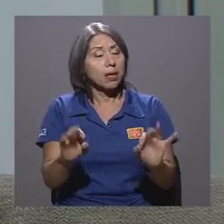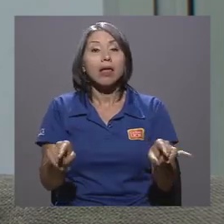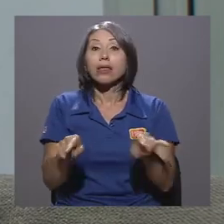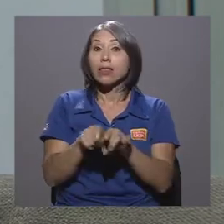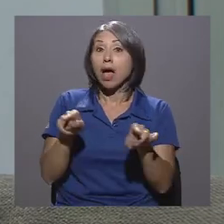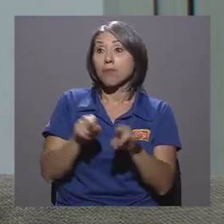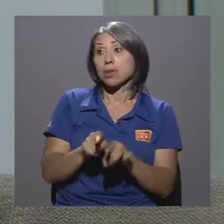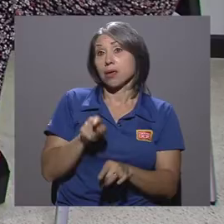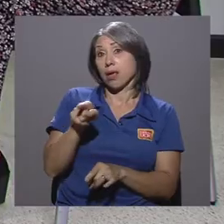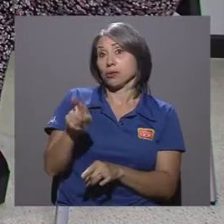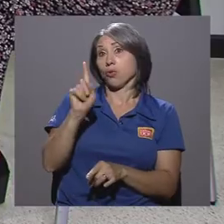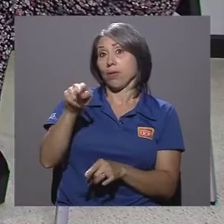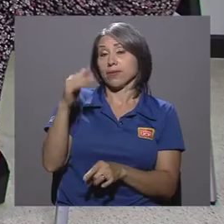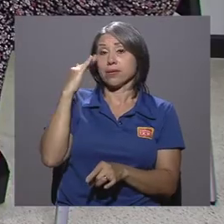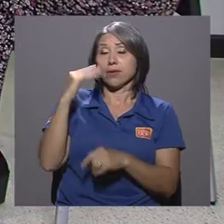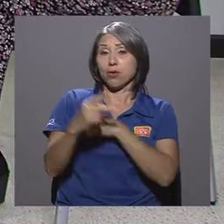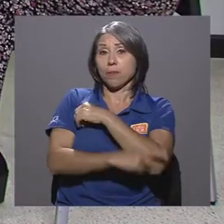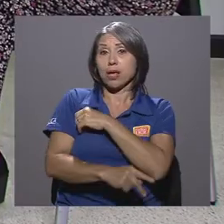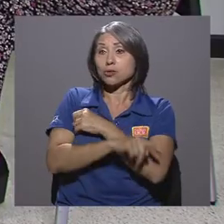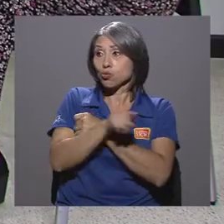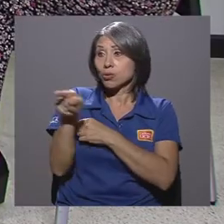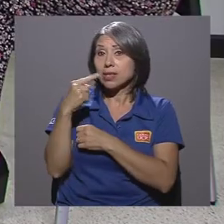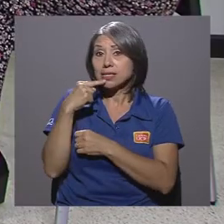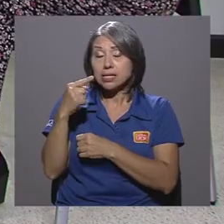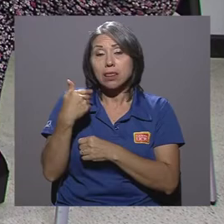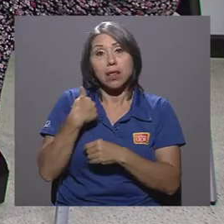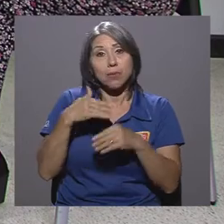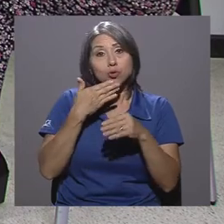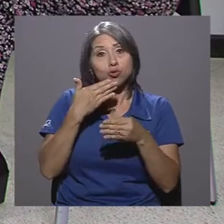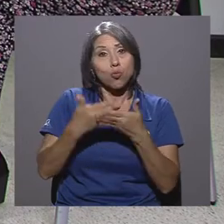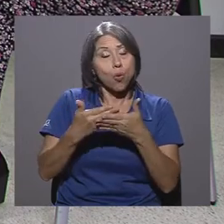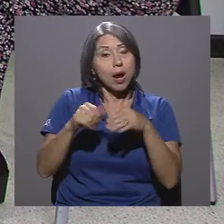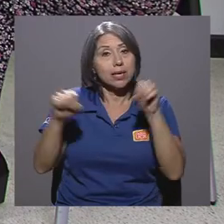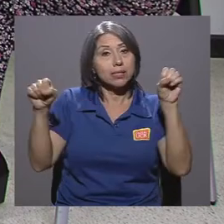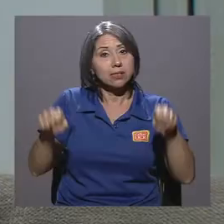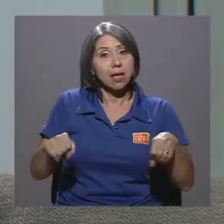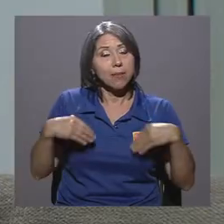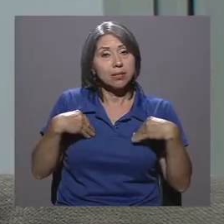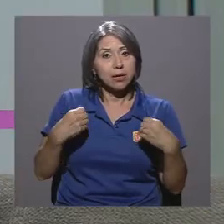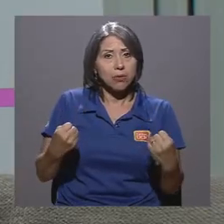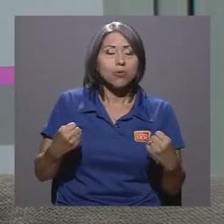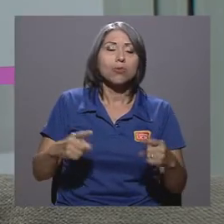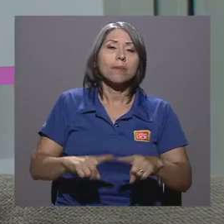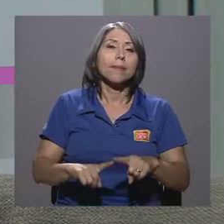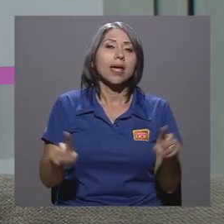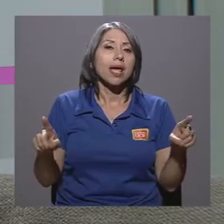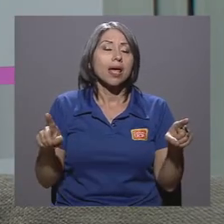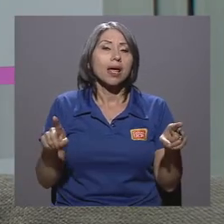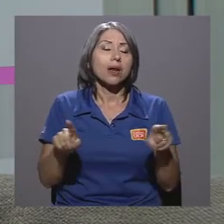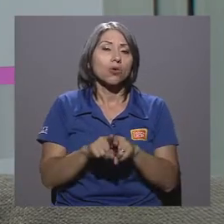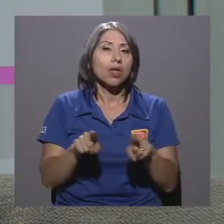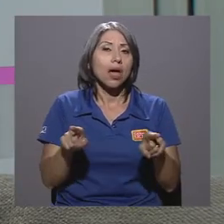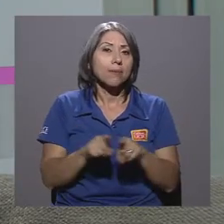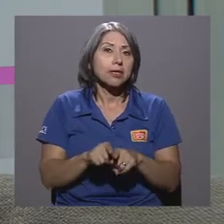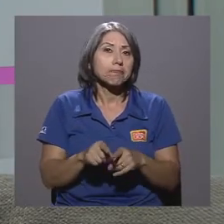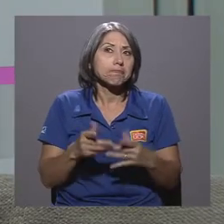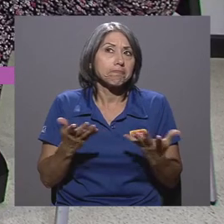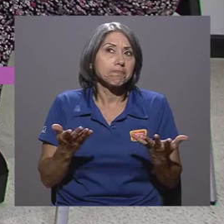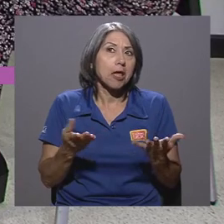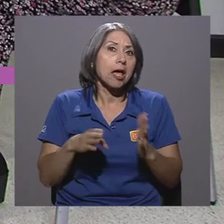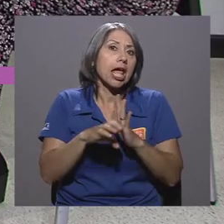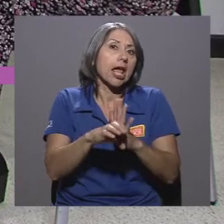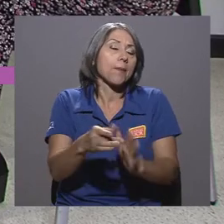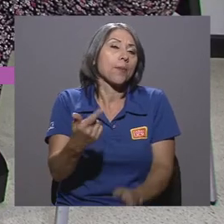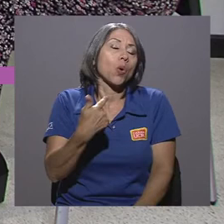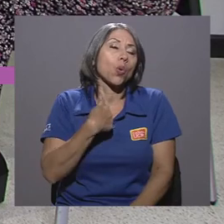como ustedes decían, ¿verdad?, tenemos un buen sistema de salud en general, pero también de pronto una viaja,